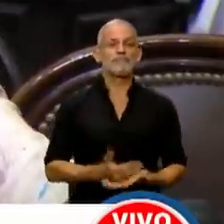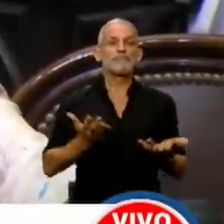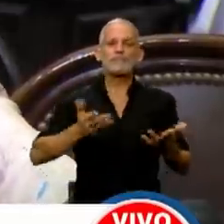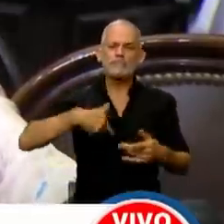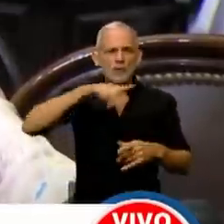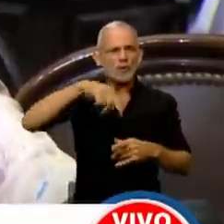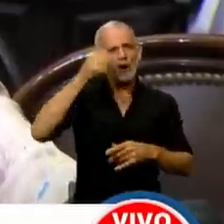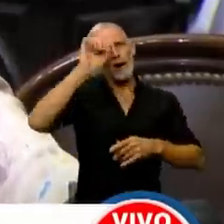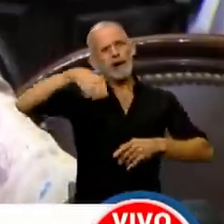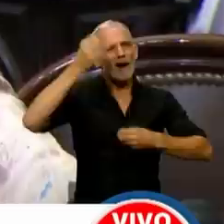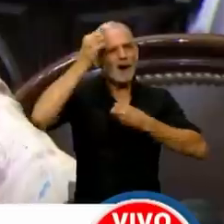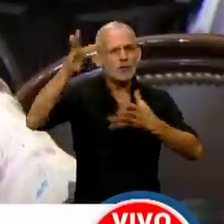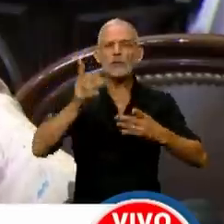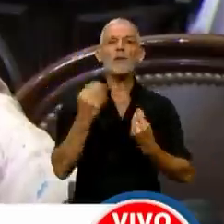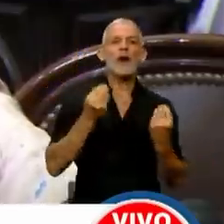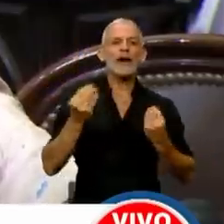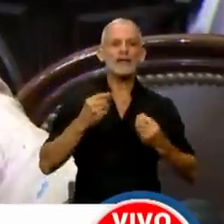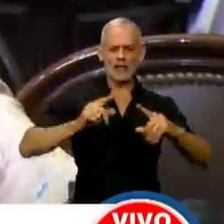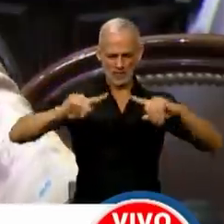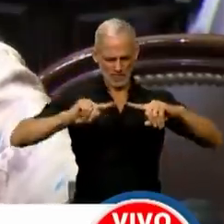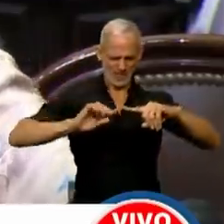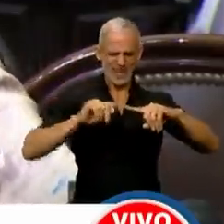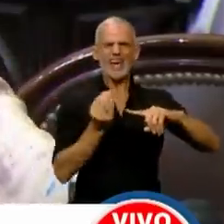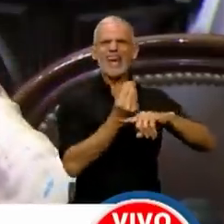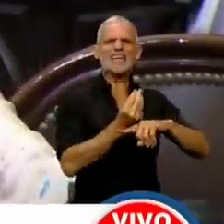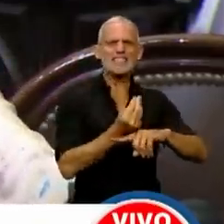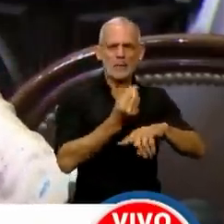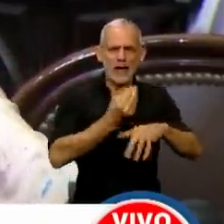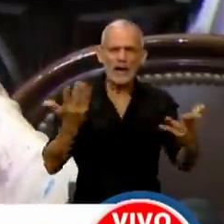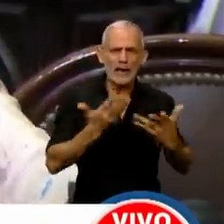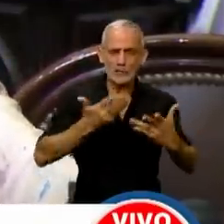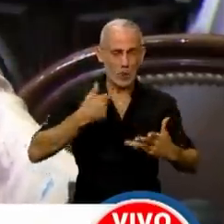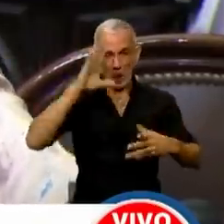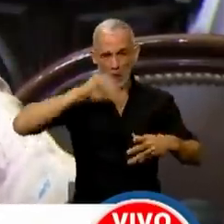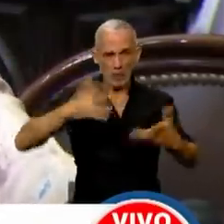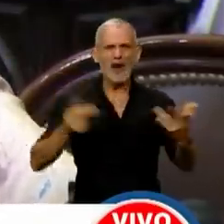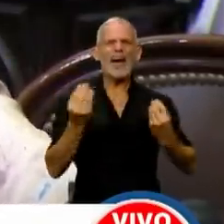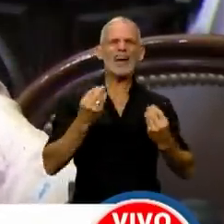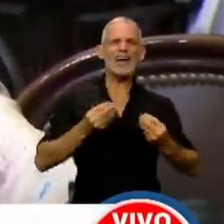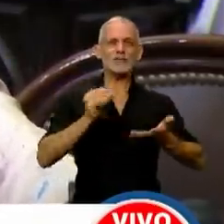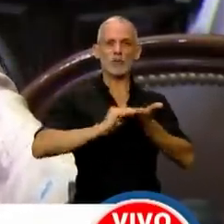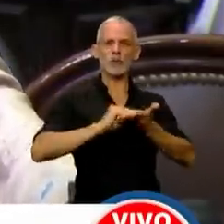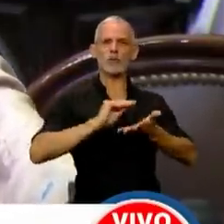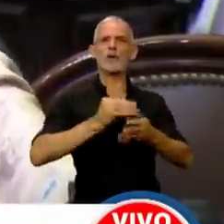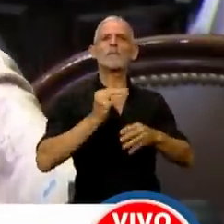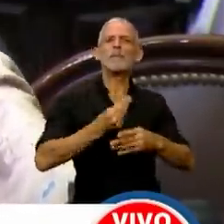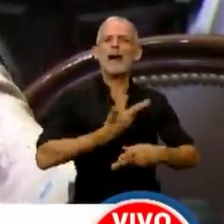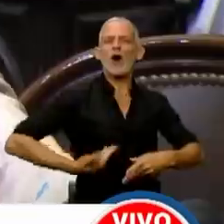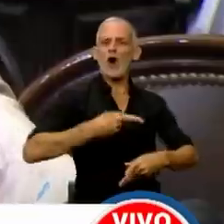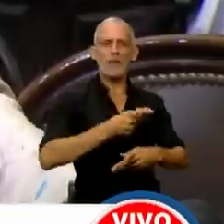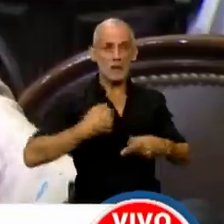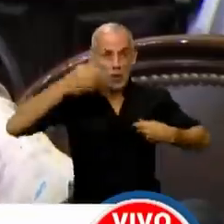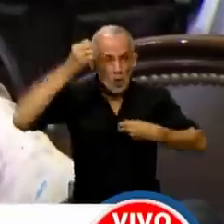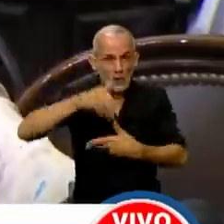Nos olvidamos qué es ser dirigente, nos olvidamos qué es ser funcionario público,